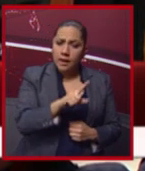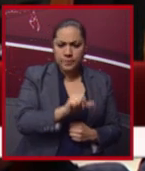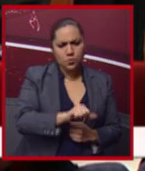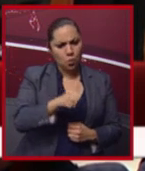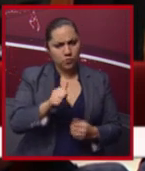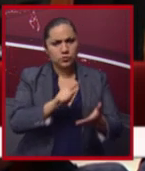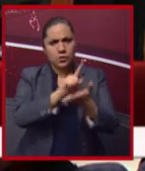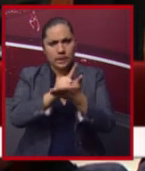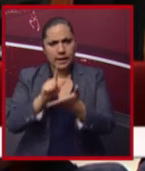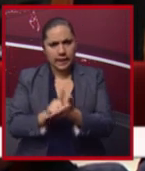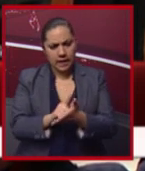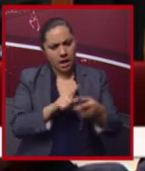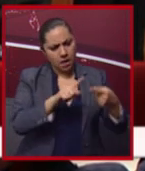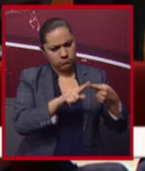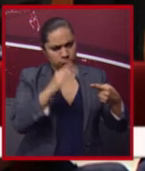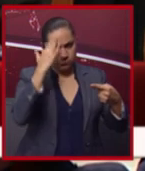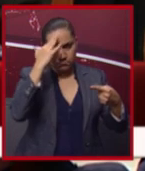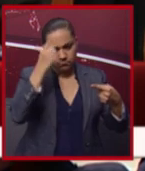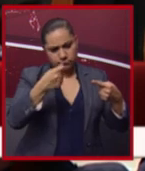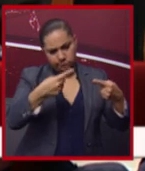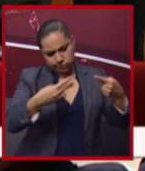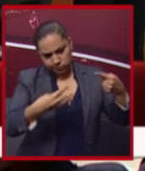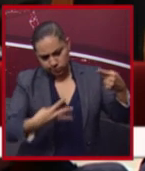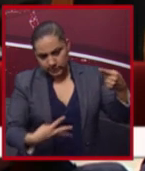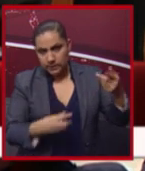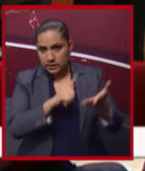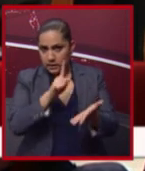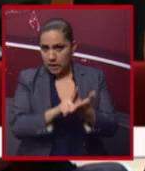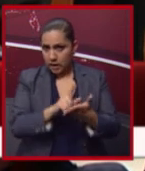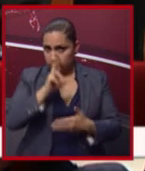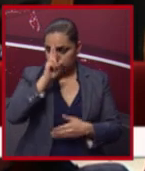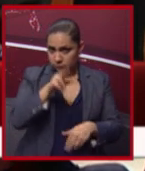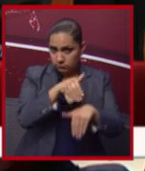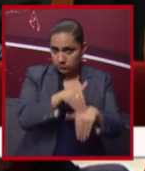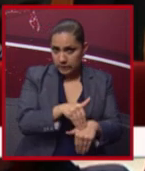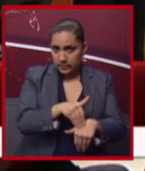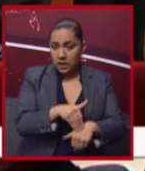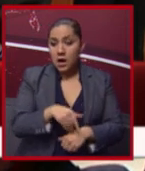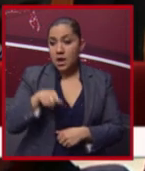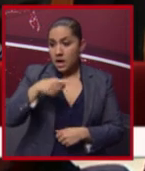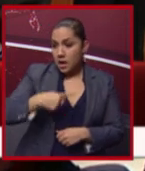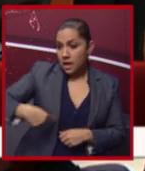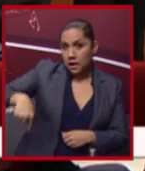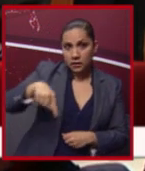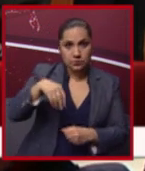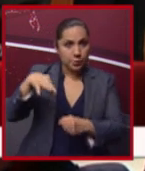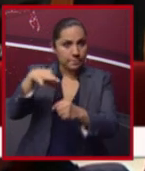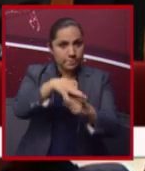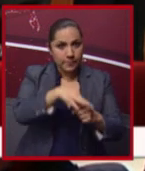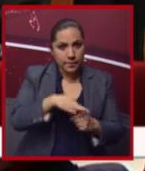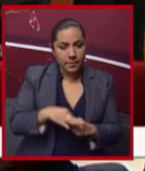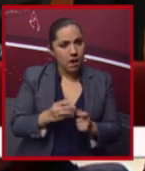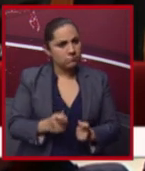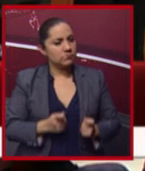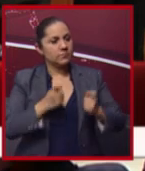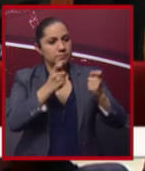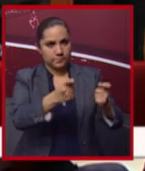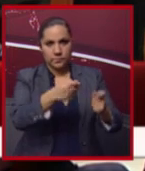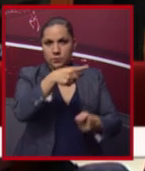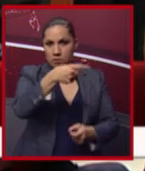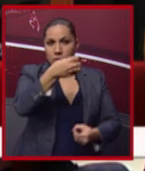las leyes que de ella emanen y desempeñar leal y patrióticamente el